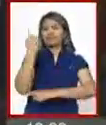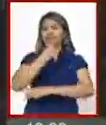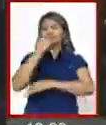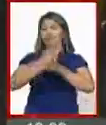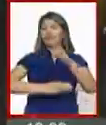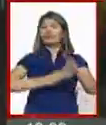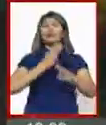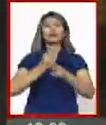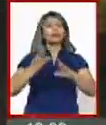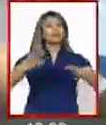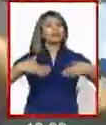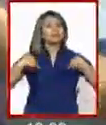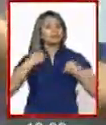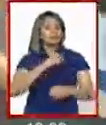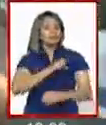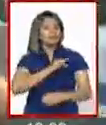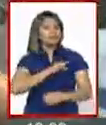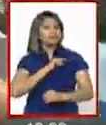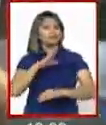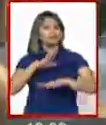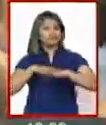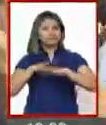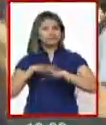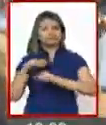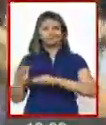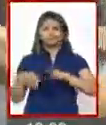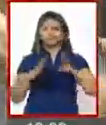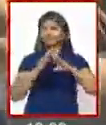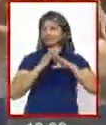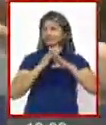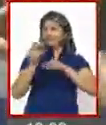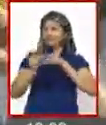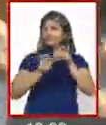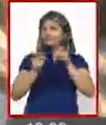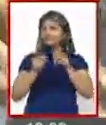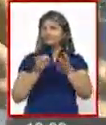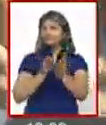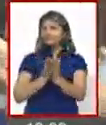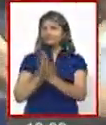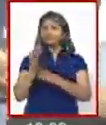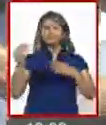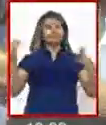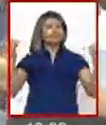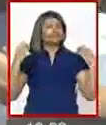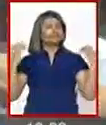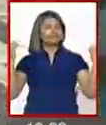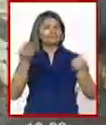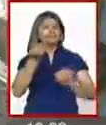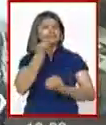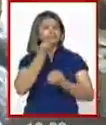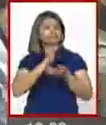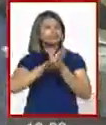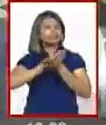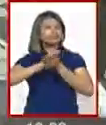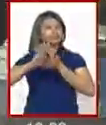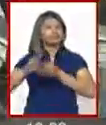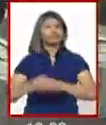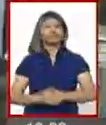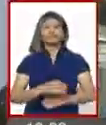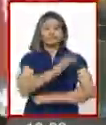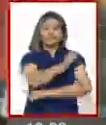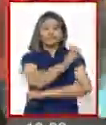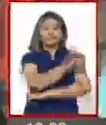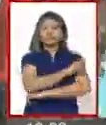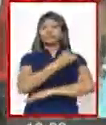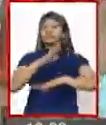mundial. Felices de poder concientizar a la gente de que la mejor manera de prevenir y controlar esto es a través del ejercicio y una buena alimentación. Autoridades de salud